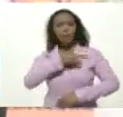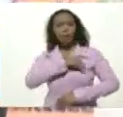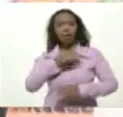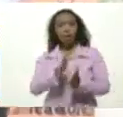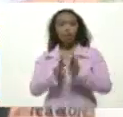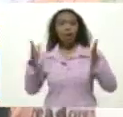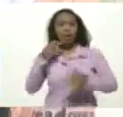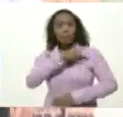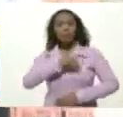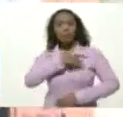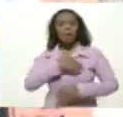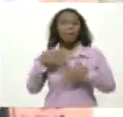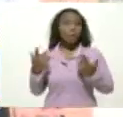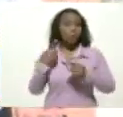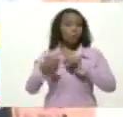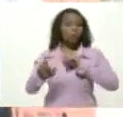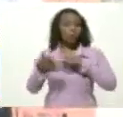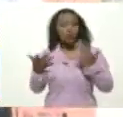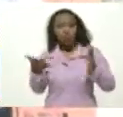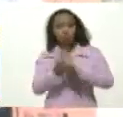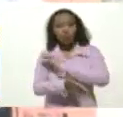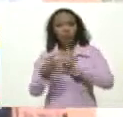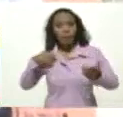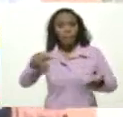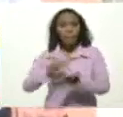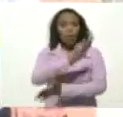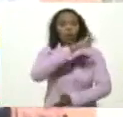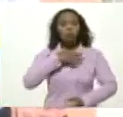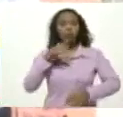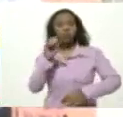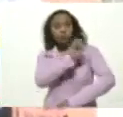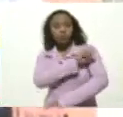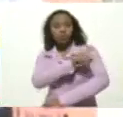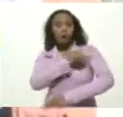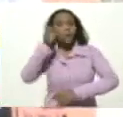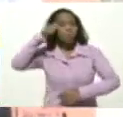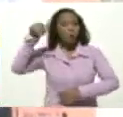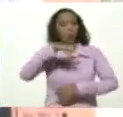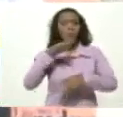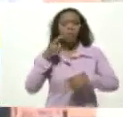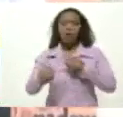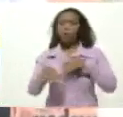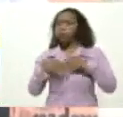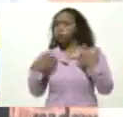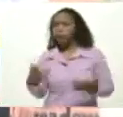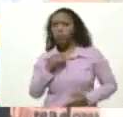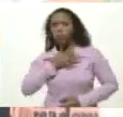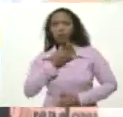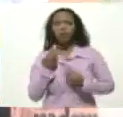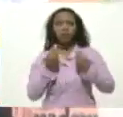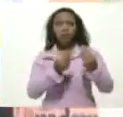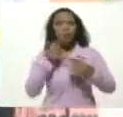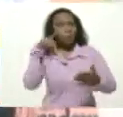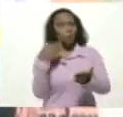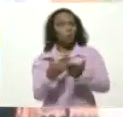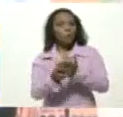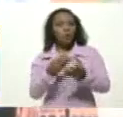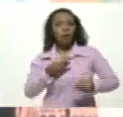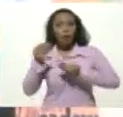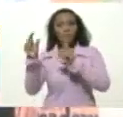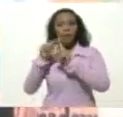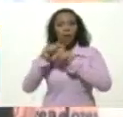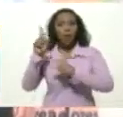grandes misiones, pero sobre todo para el impulso y la protección de nuestro pueblo. Pero para que pueda darnos su testimonio, le voy a dar la palabra a